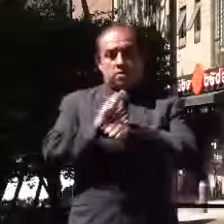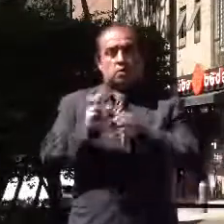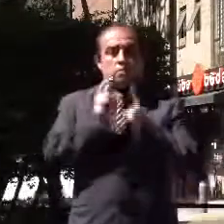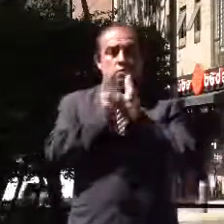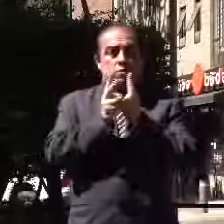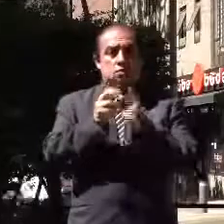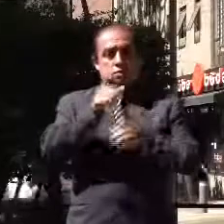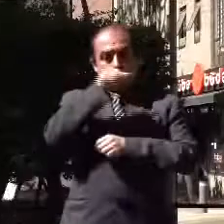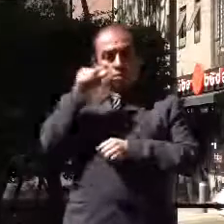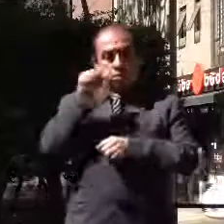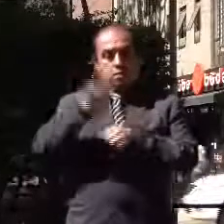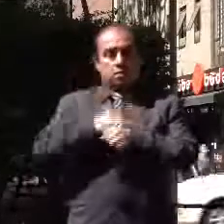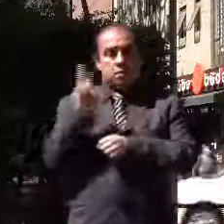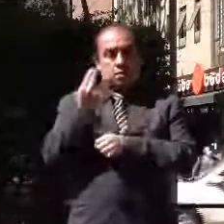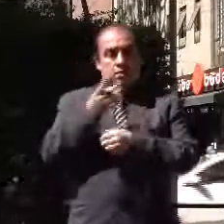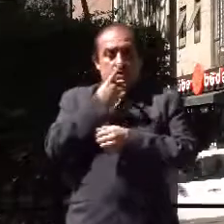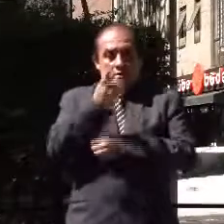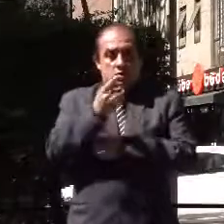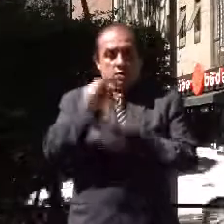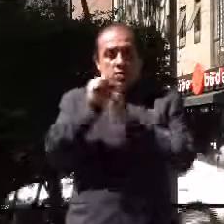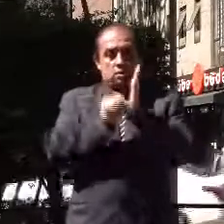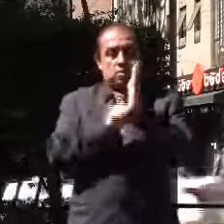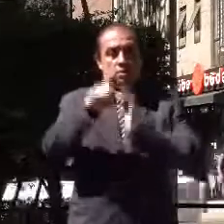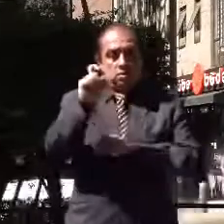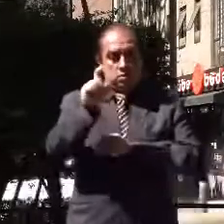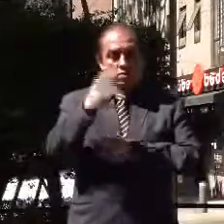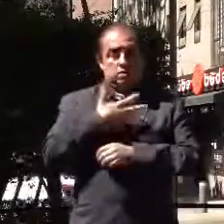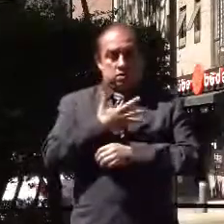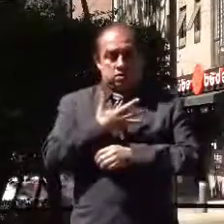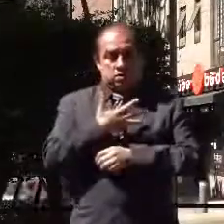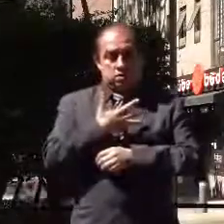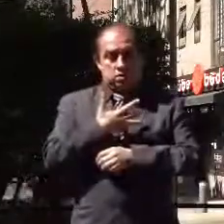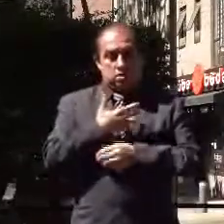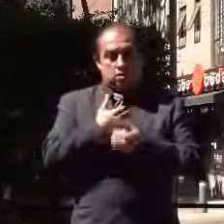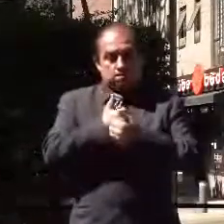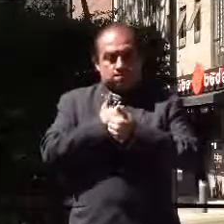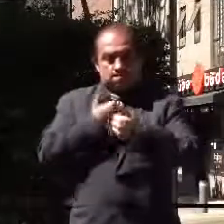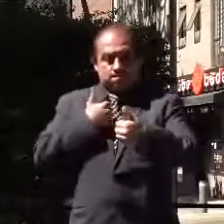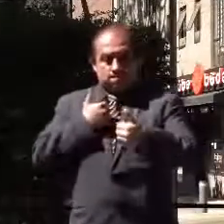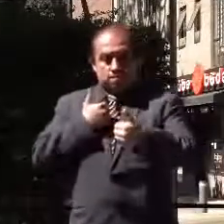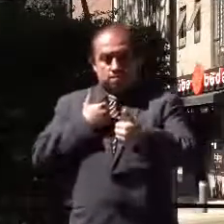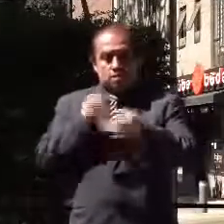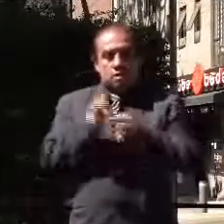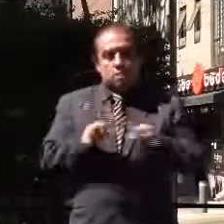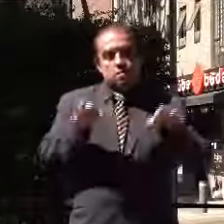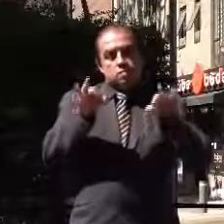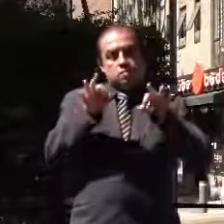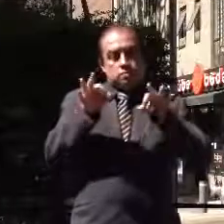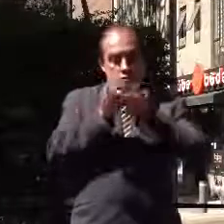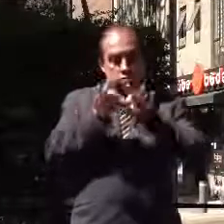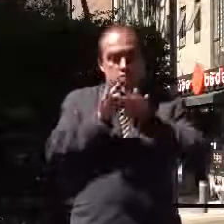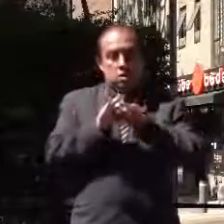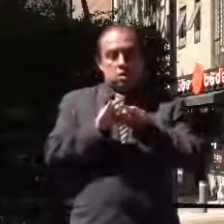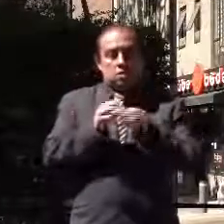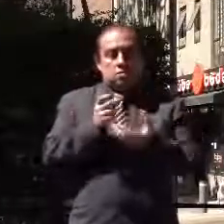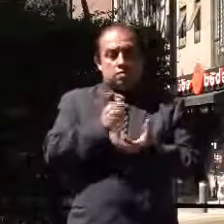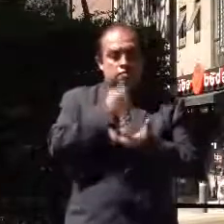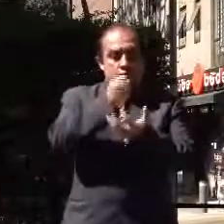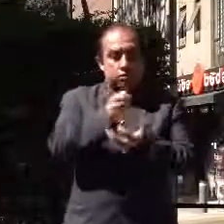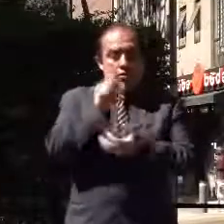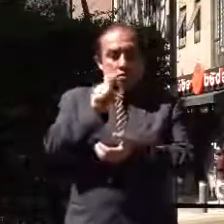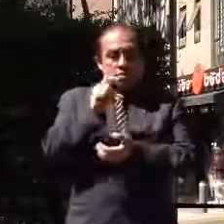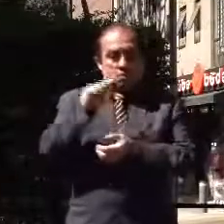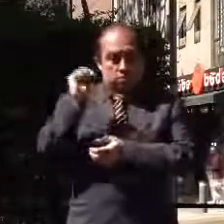hay que decirlo, el sistema de aguas tenía un retraso importante en sus inversiones, un retraso importante en su